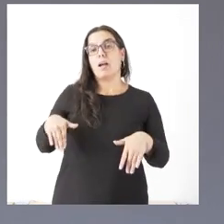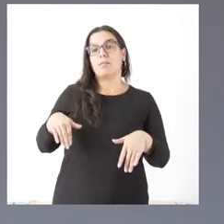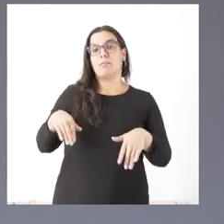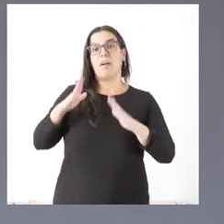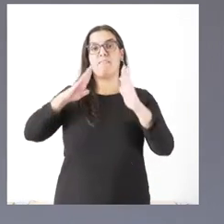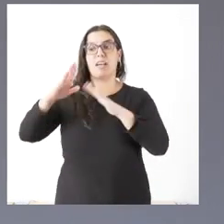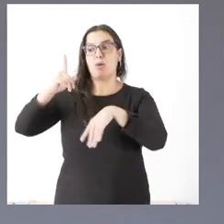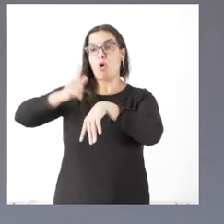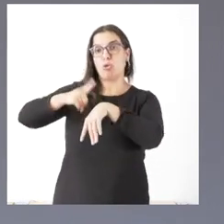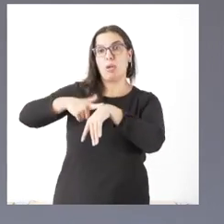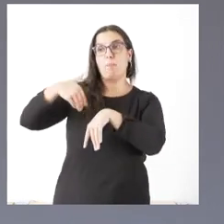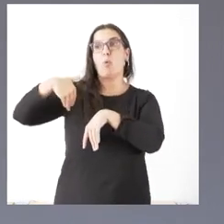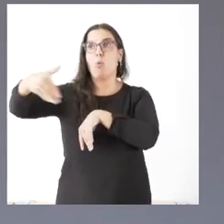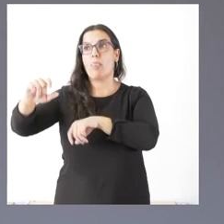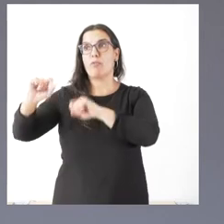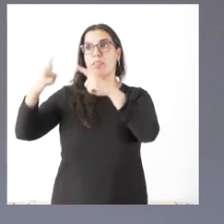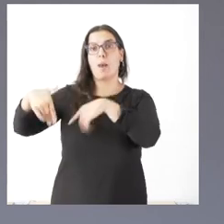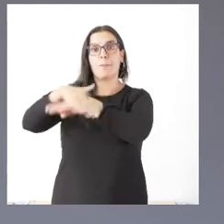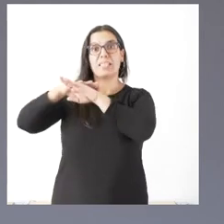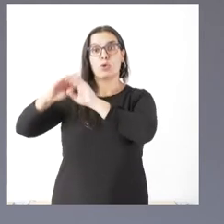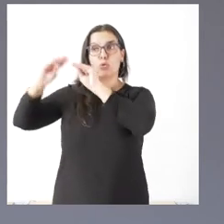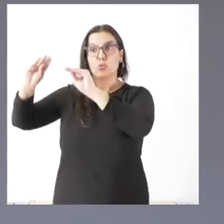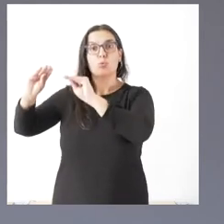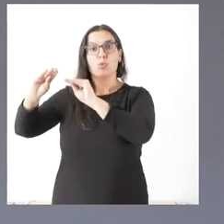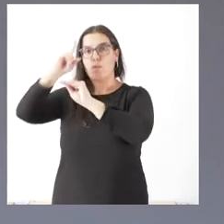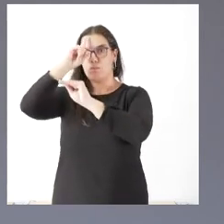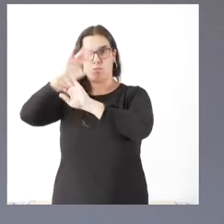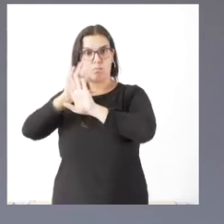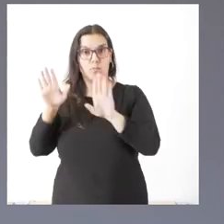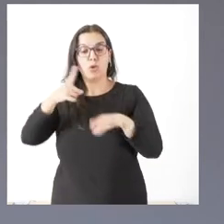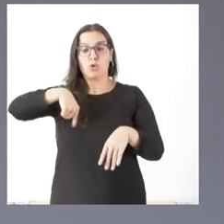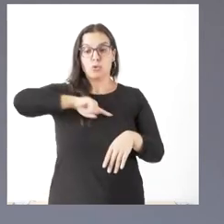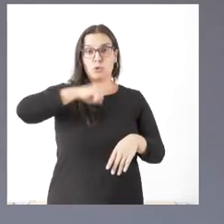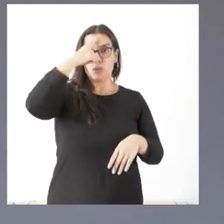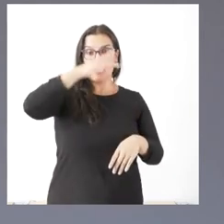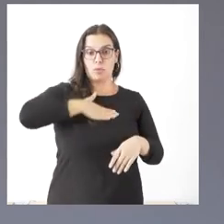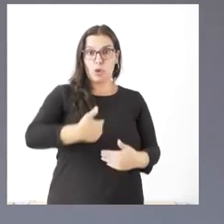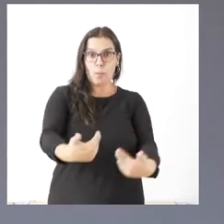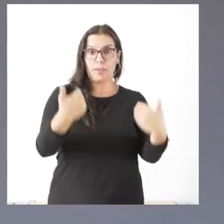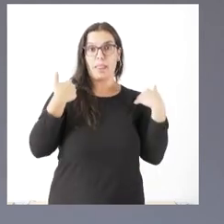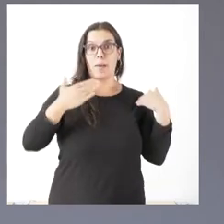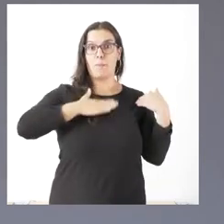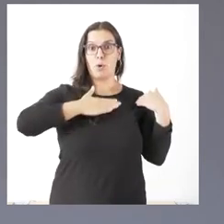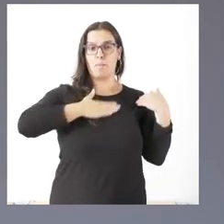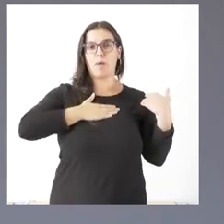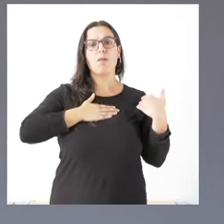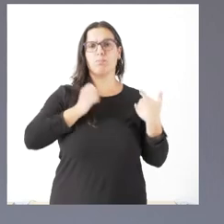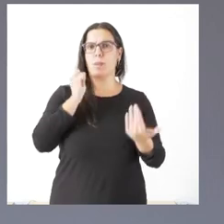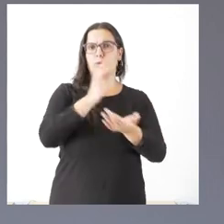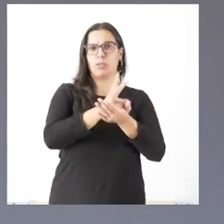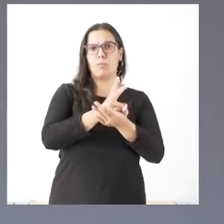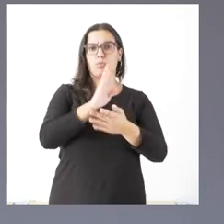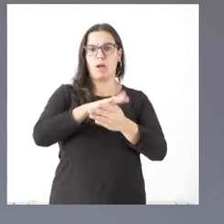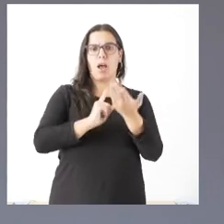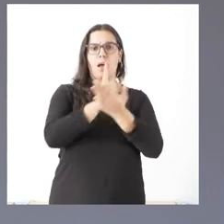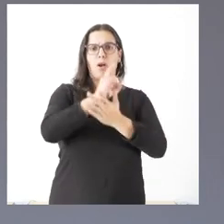qué tiempos maneja el Ministerio. Lo que sí que sabemos es que nosotros, dentro de nuestro ámbito competencial, vamos a apostar por sacar este mapa